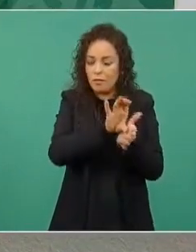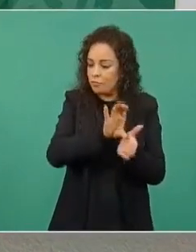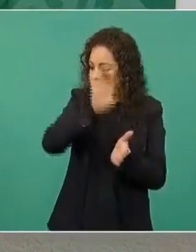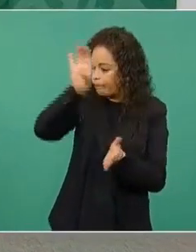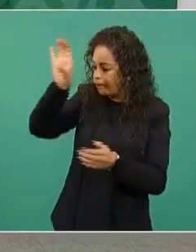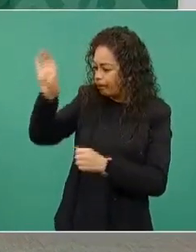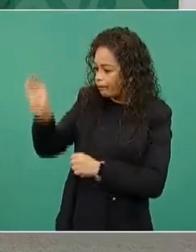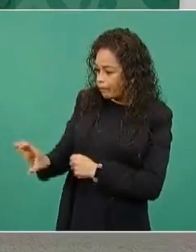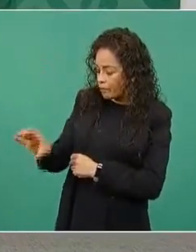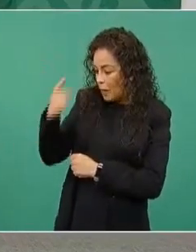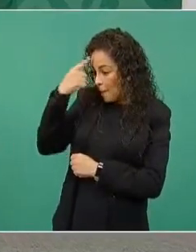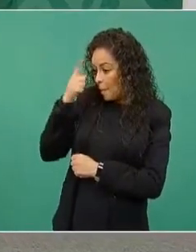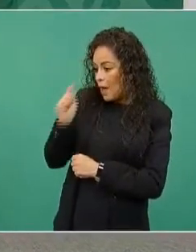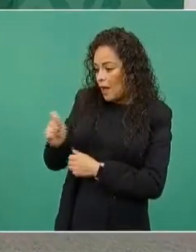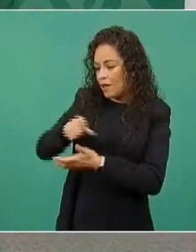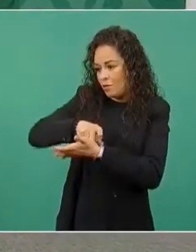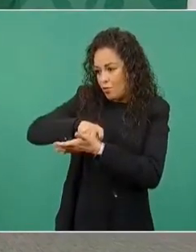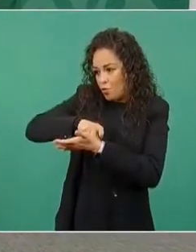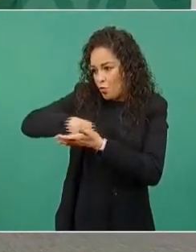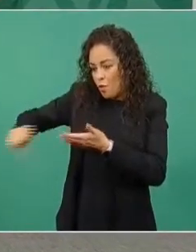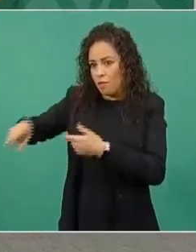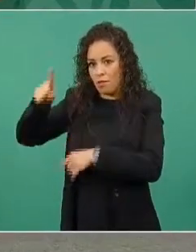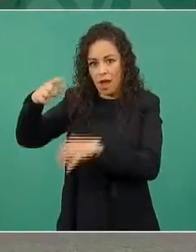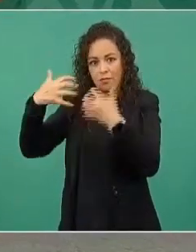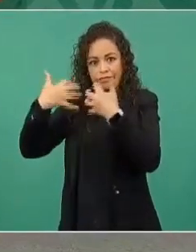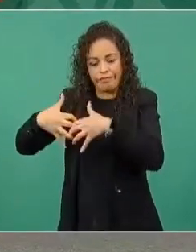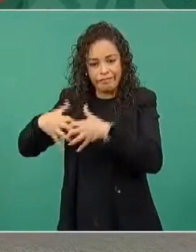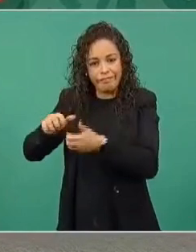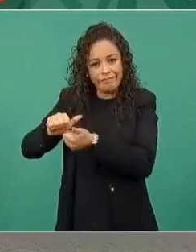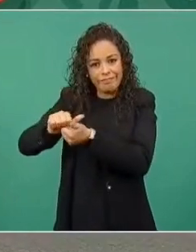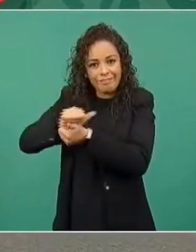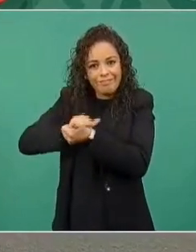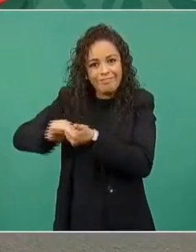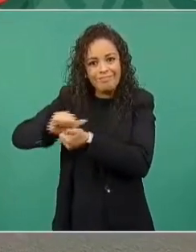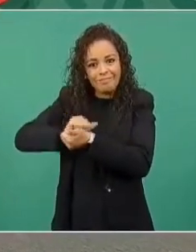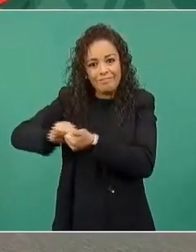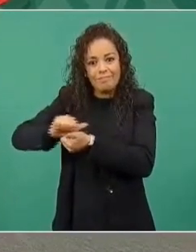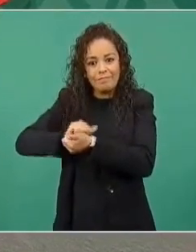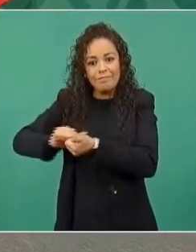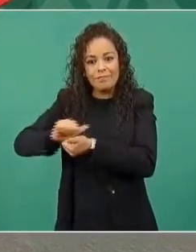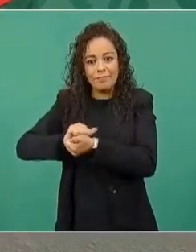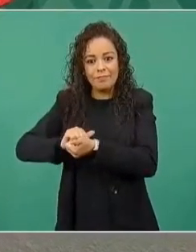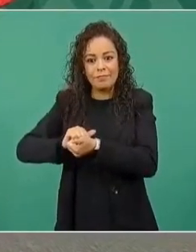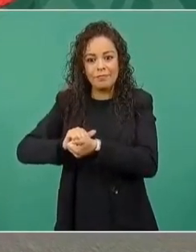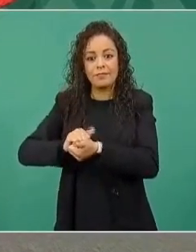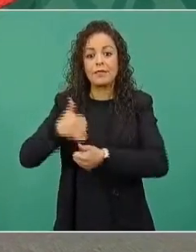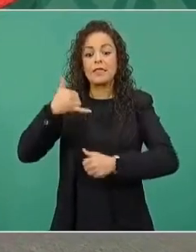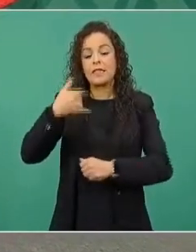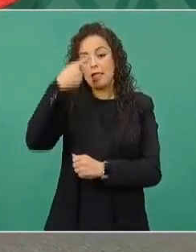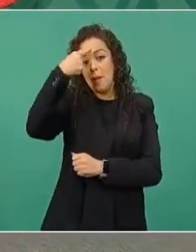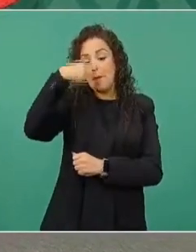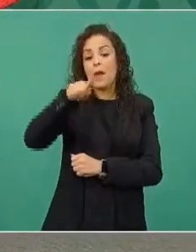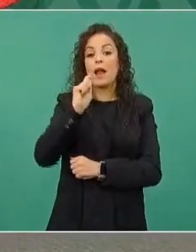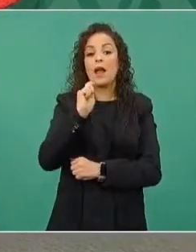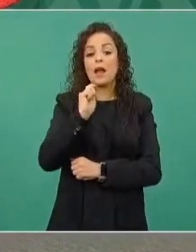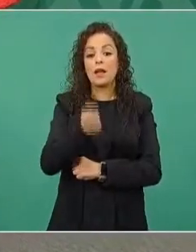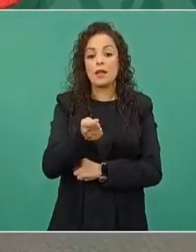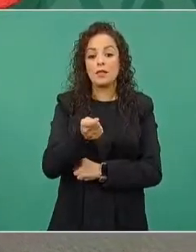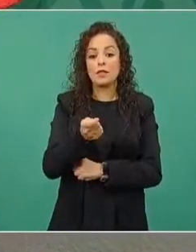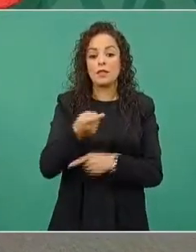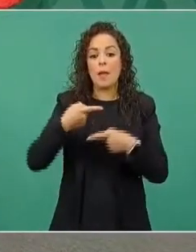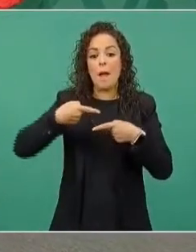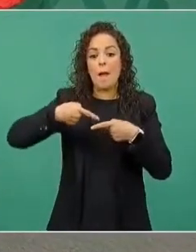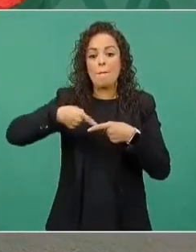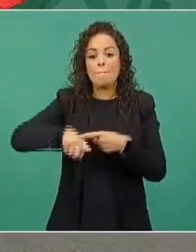para la compra de la refinería y para el inicio de la coquizadora de